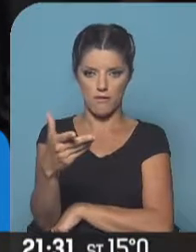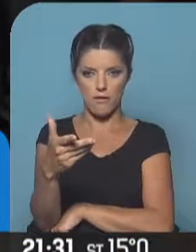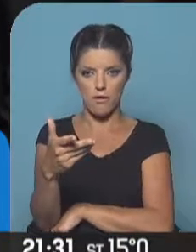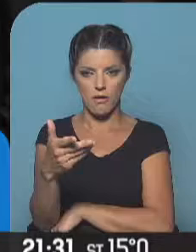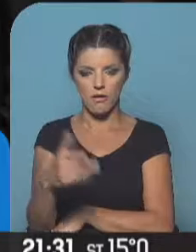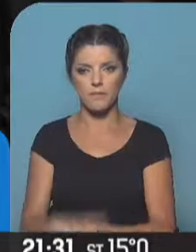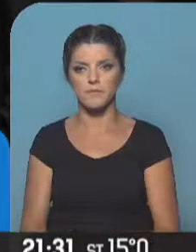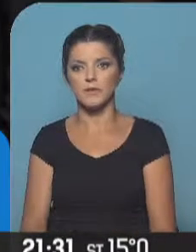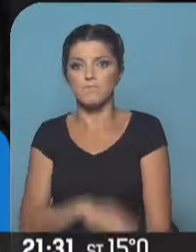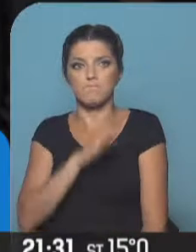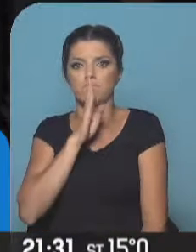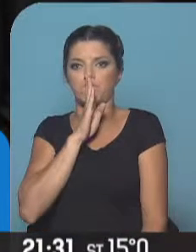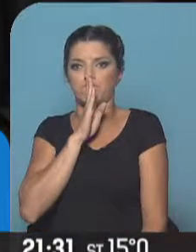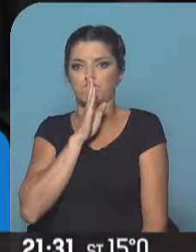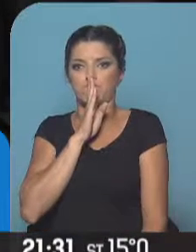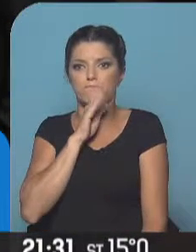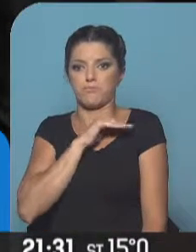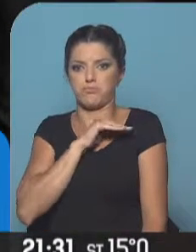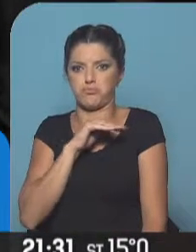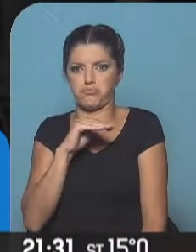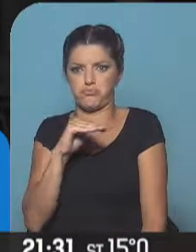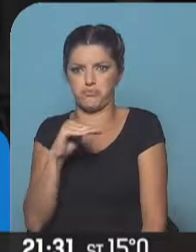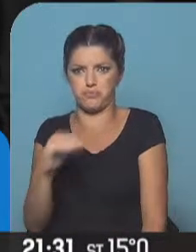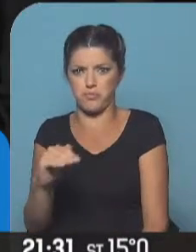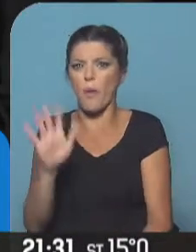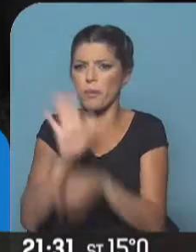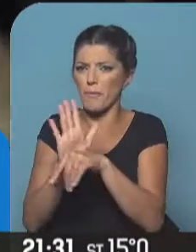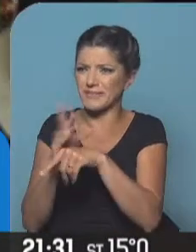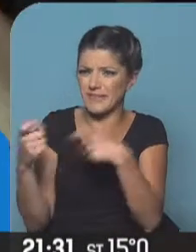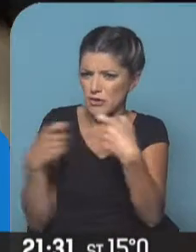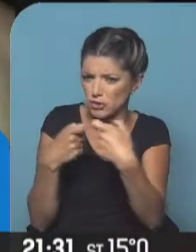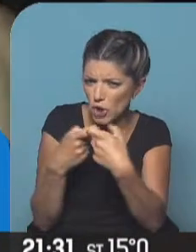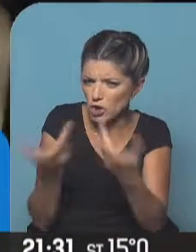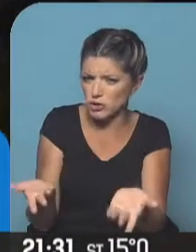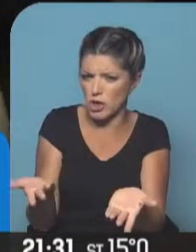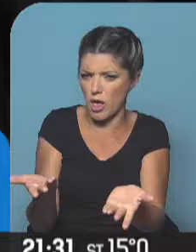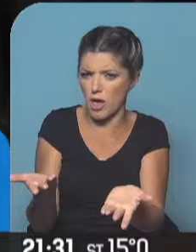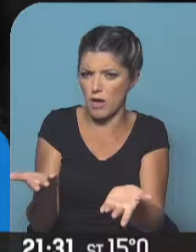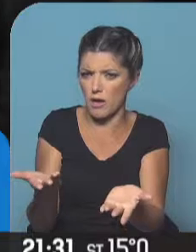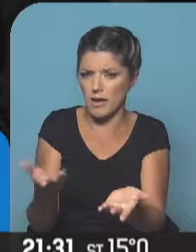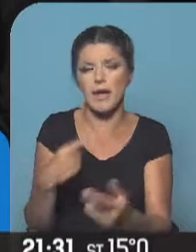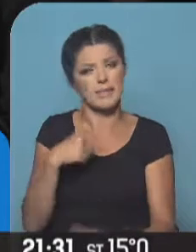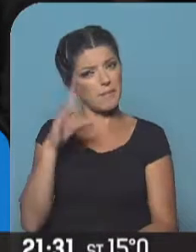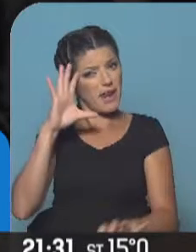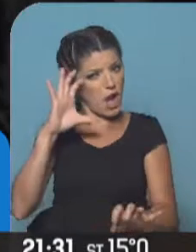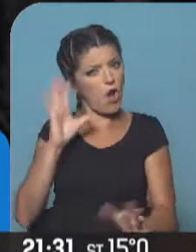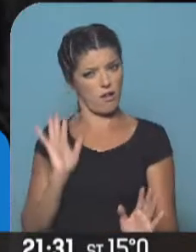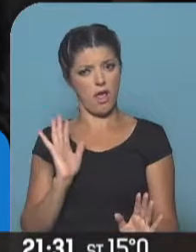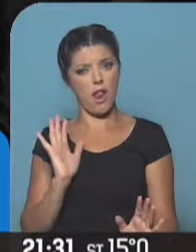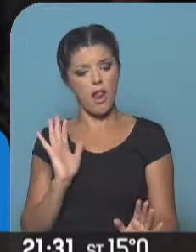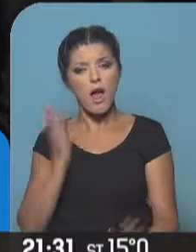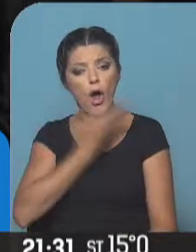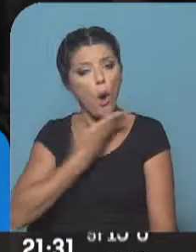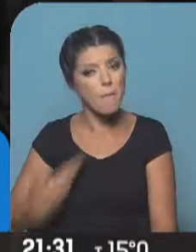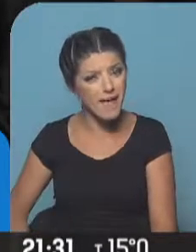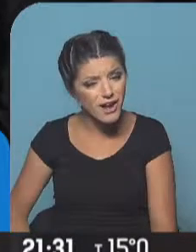ofrecer un silencio inhumano y cómplice. Creo que no hay que olvidar, sobre todo, que el